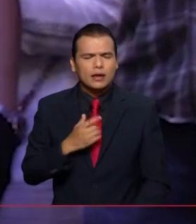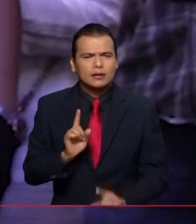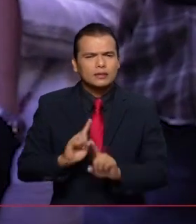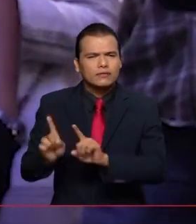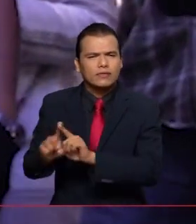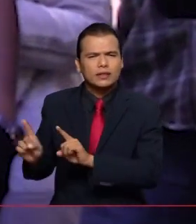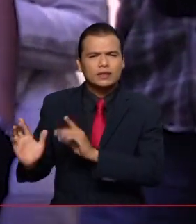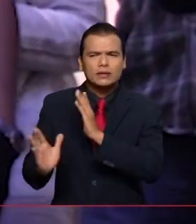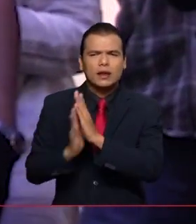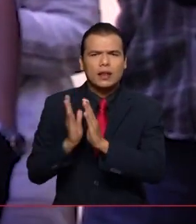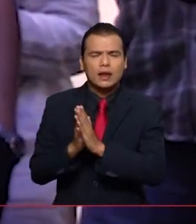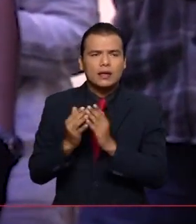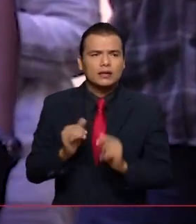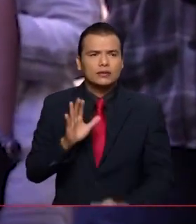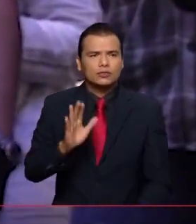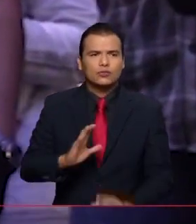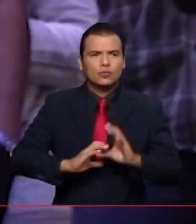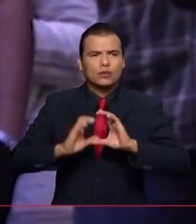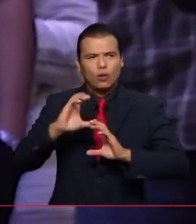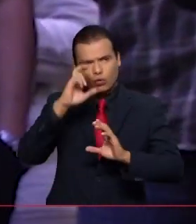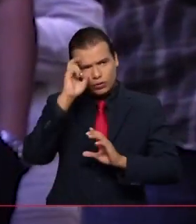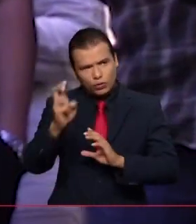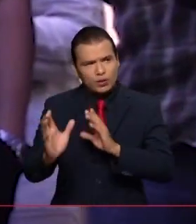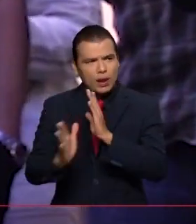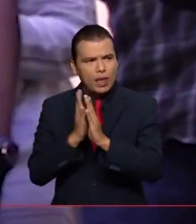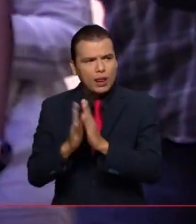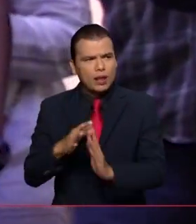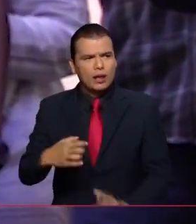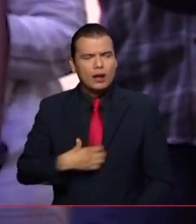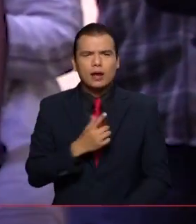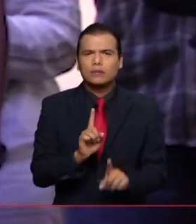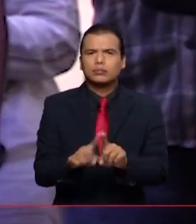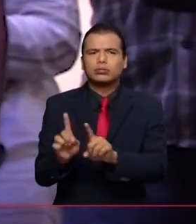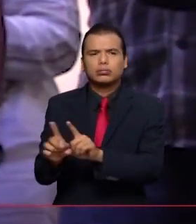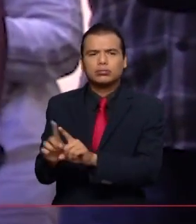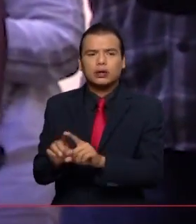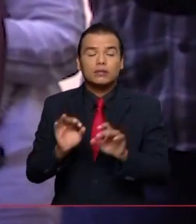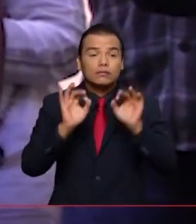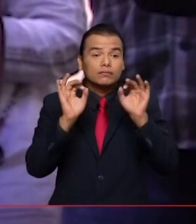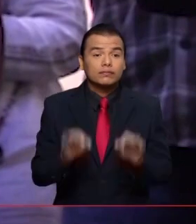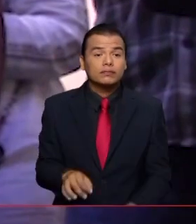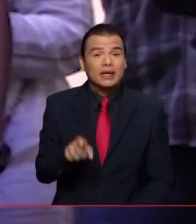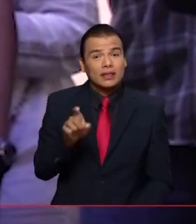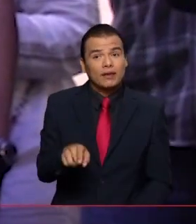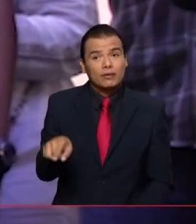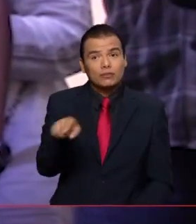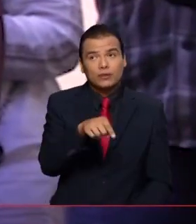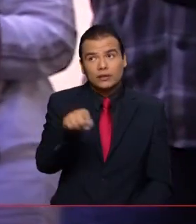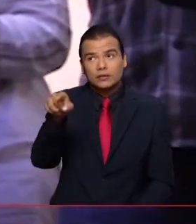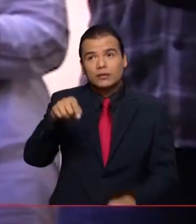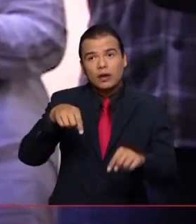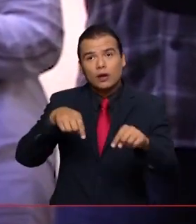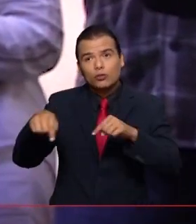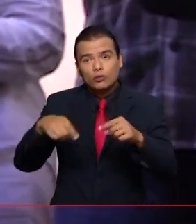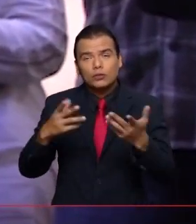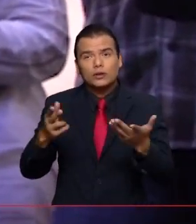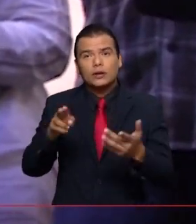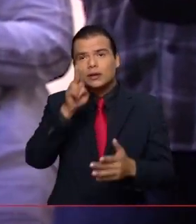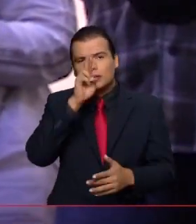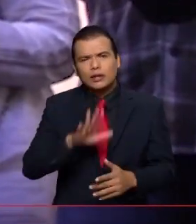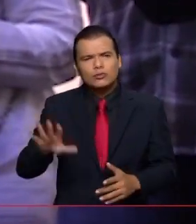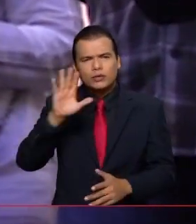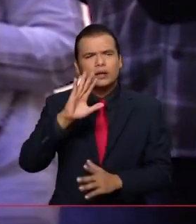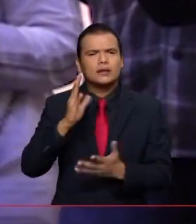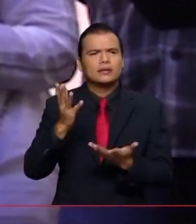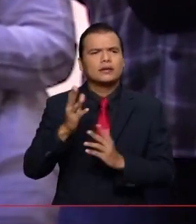quejas del norte del Cauca, es denunciarlas ante las autoridades internas, ante las